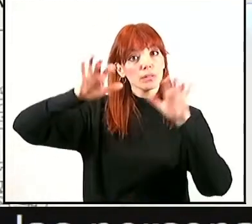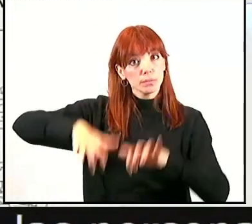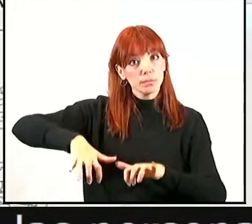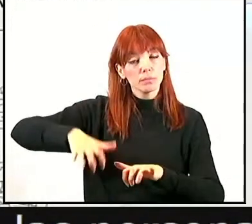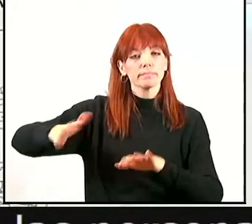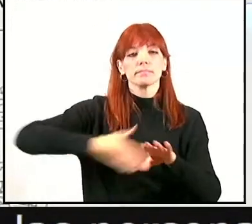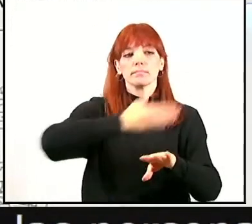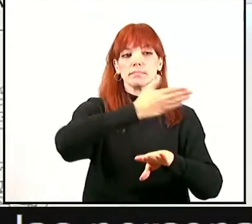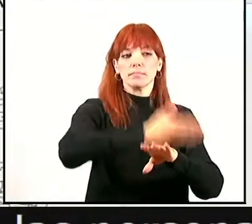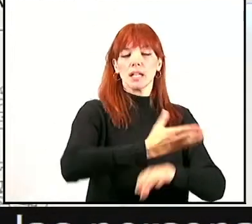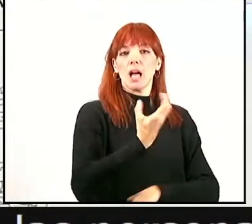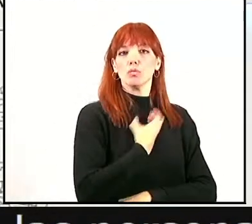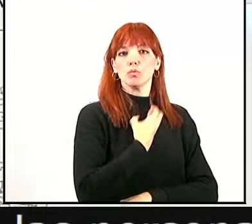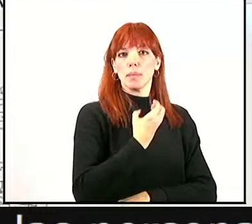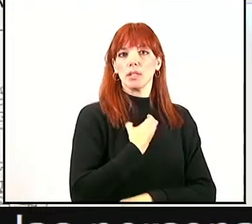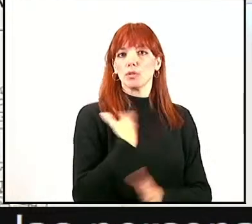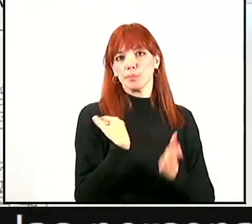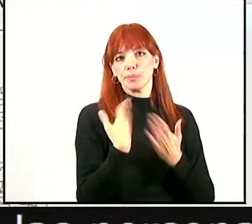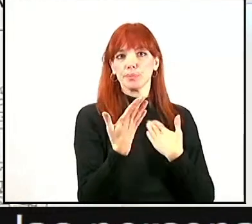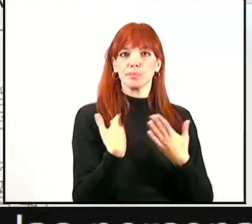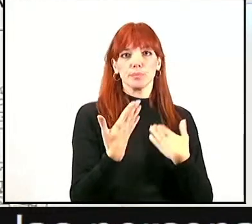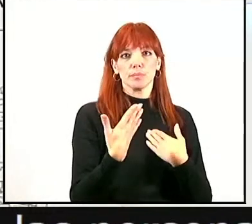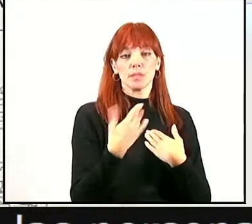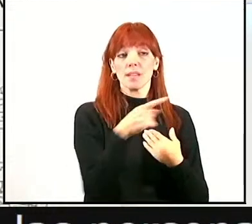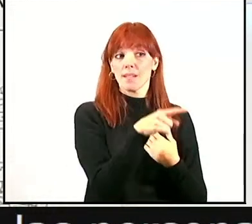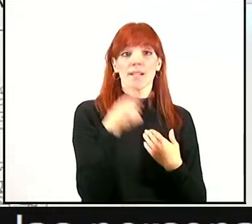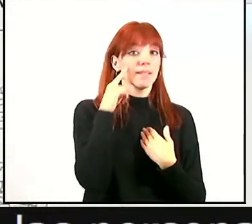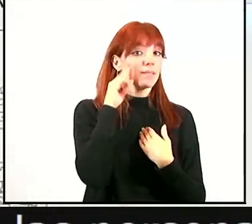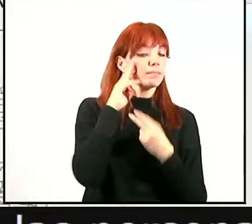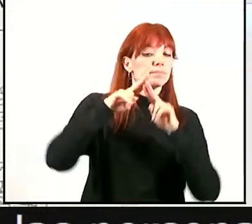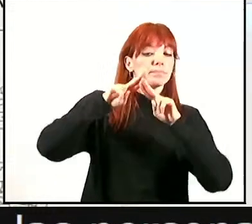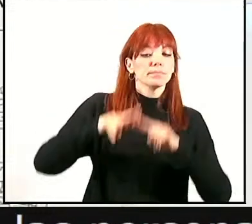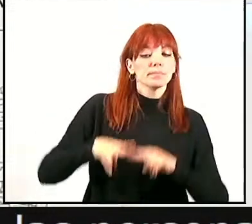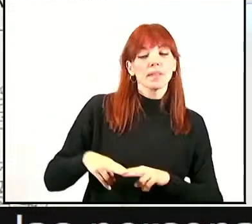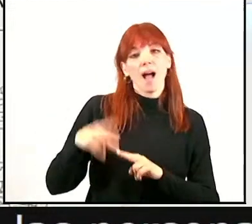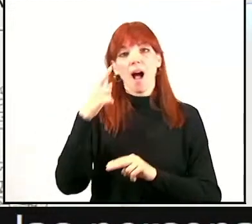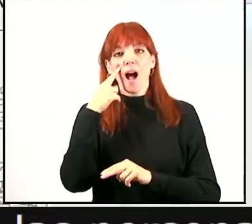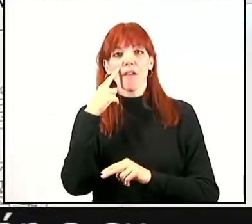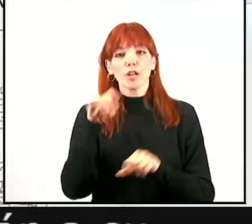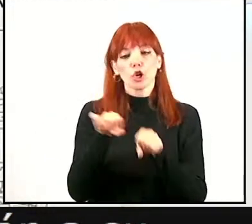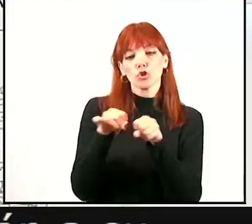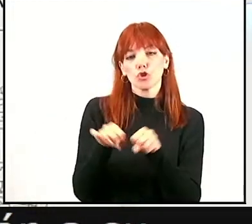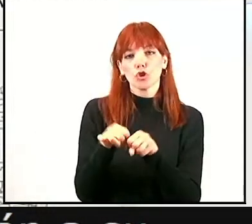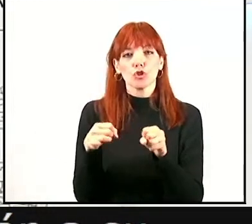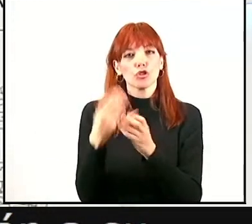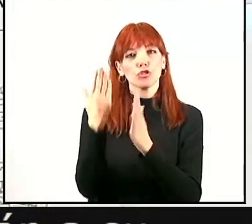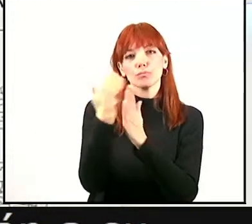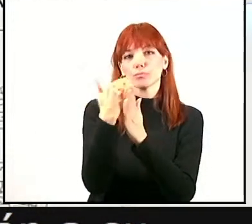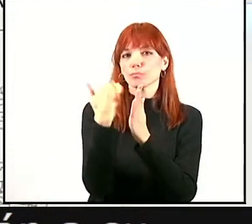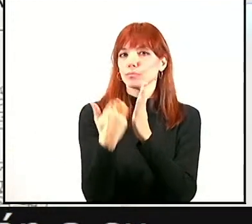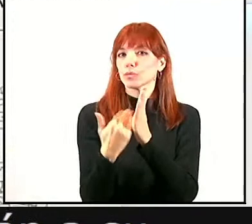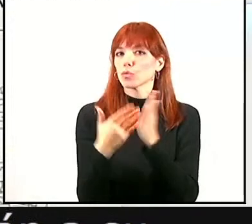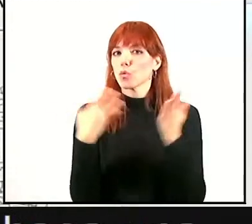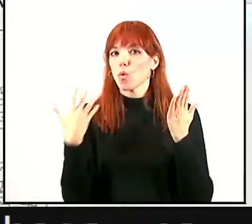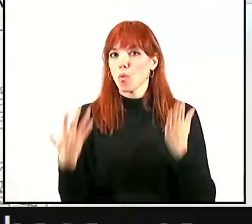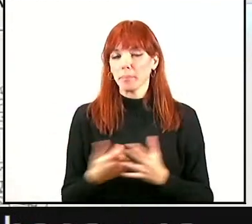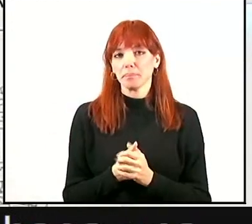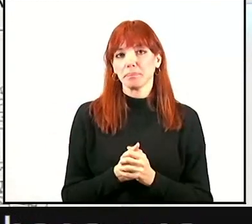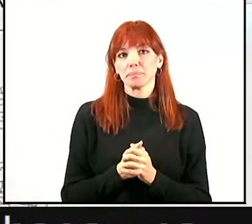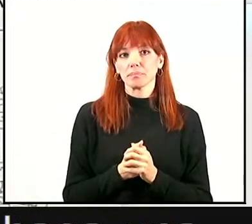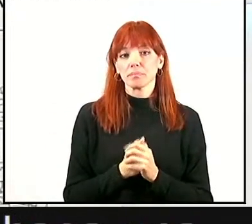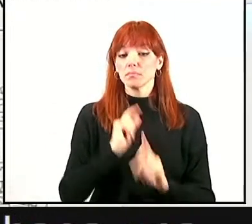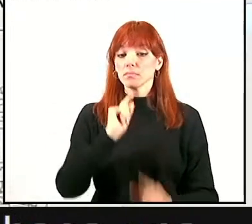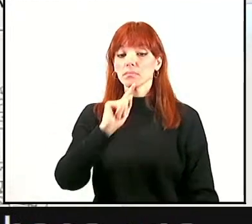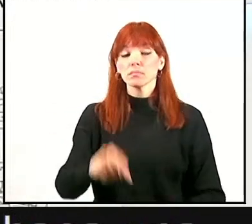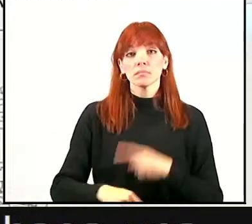ayuntamiento para que su ayuntamiento le haga una evaluación de los daños. Una vez que le hagan la evaluación de los daños, el ayuntamiento